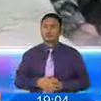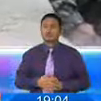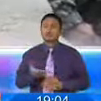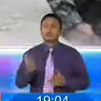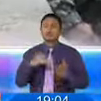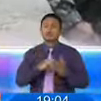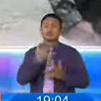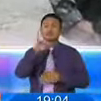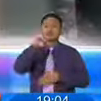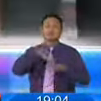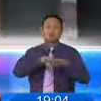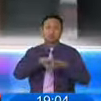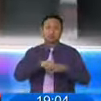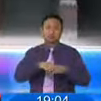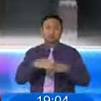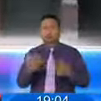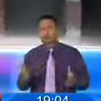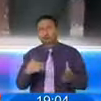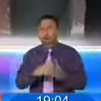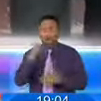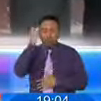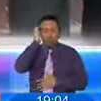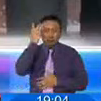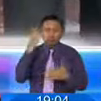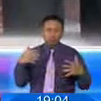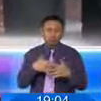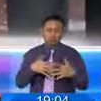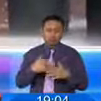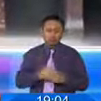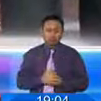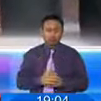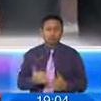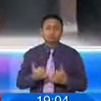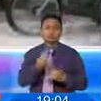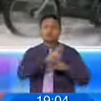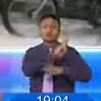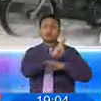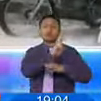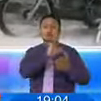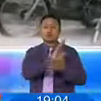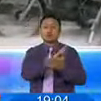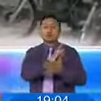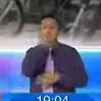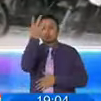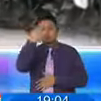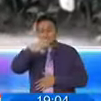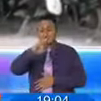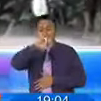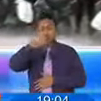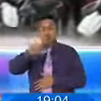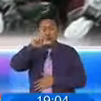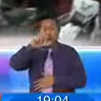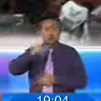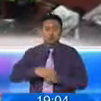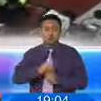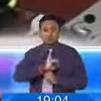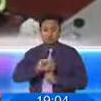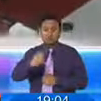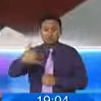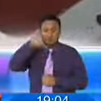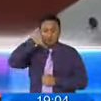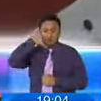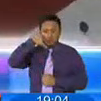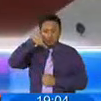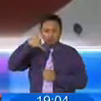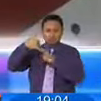Nuevamente en Ibarra se vivieron momentos de zozobra y nerviosismo. Esta vez el rector del Colegio 17 de Julio recibió una llamada anónima a su teléfono,